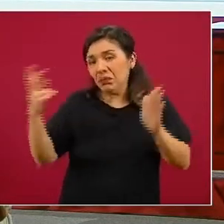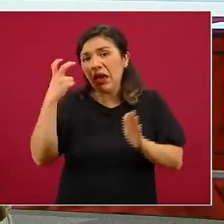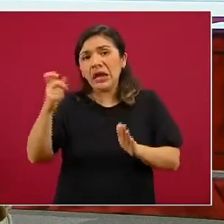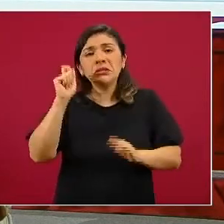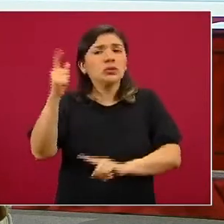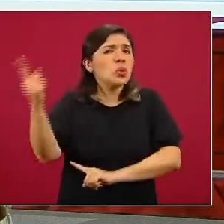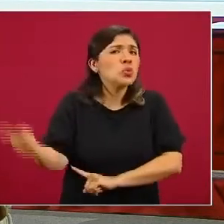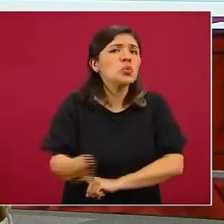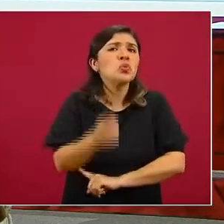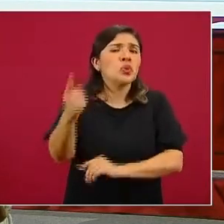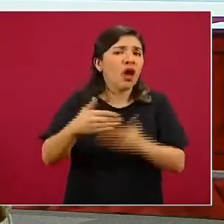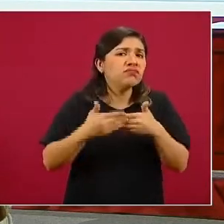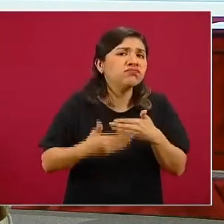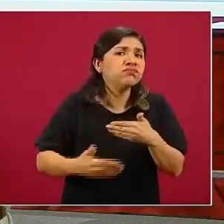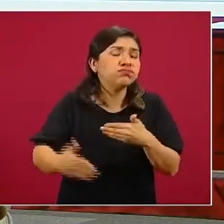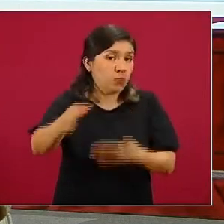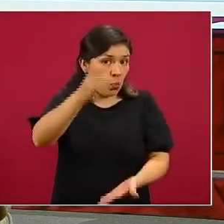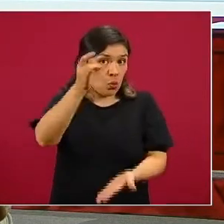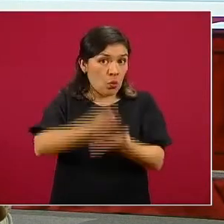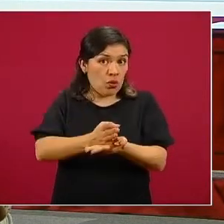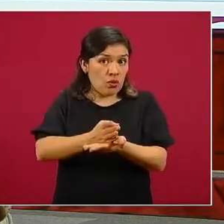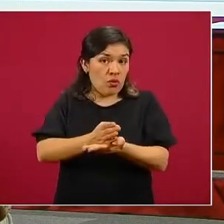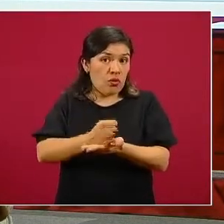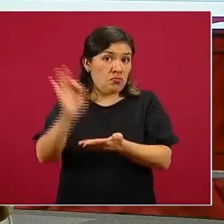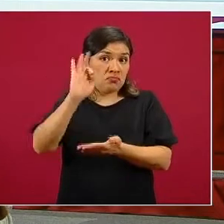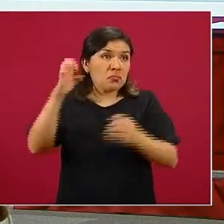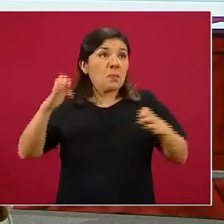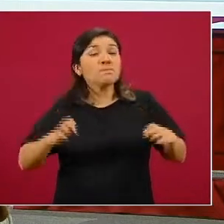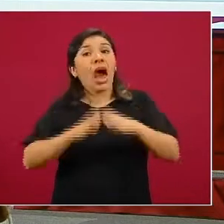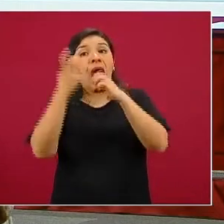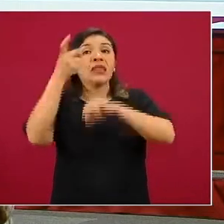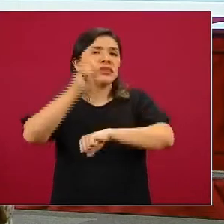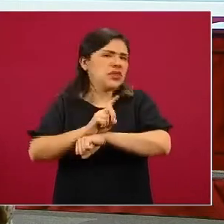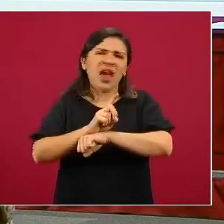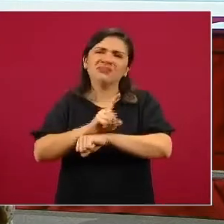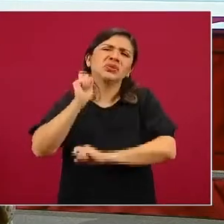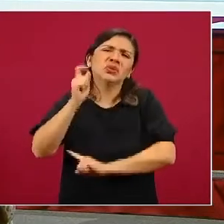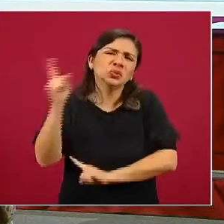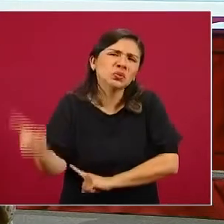ser permanente, no va a ser nada más en algún evento. ¿La que sigue?